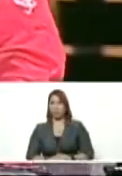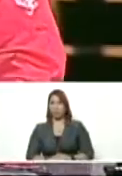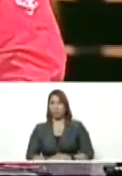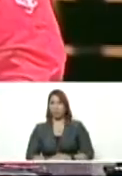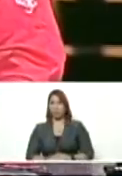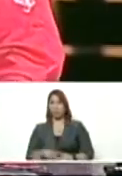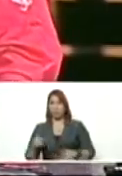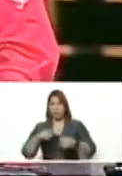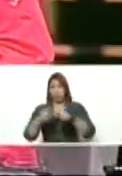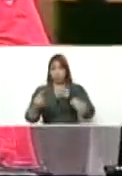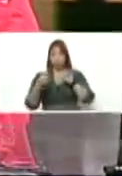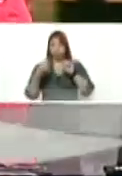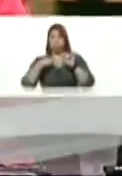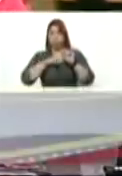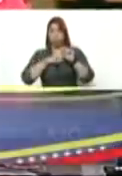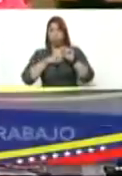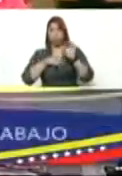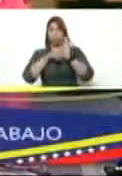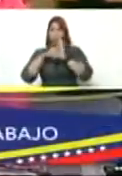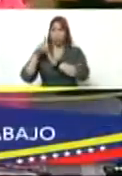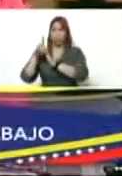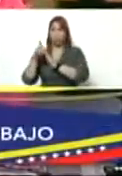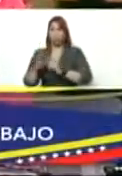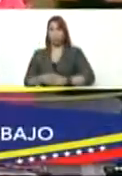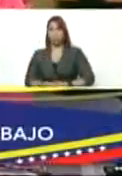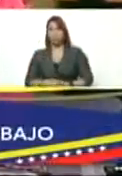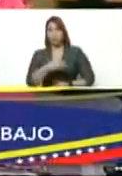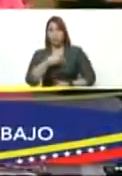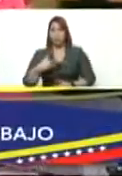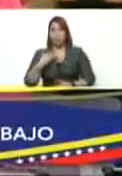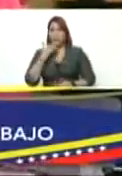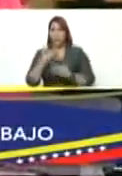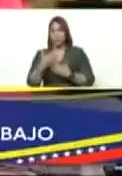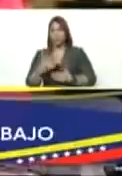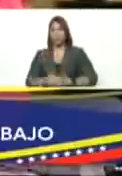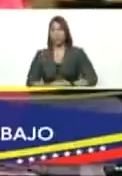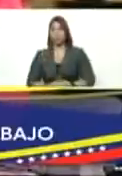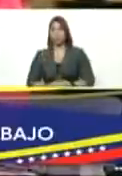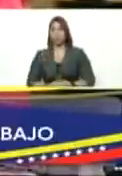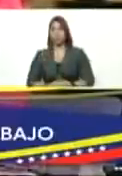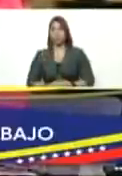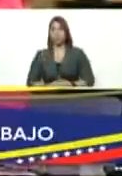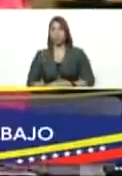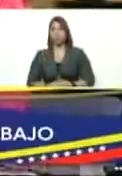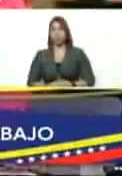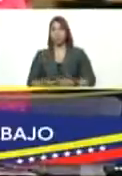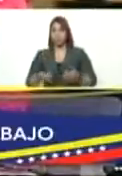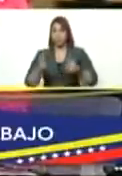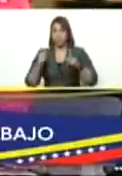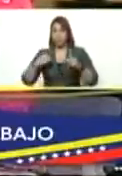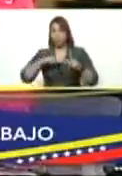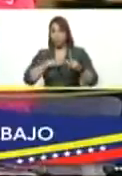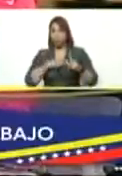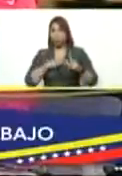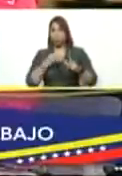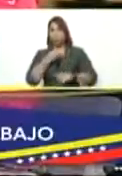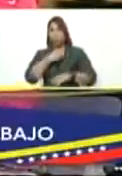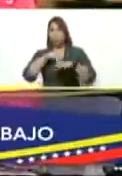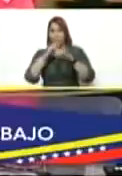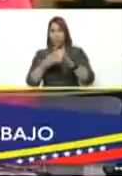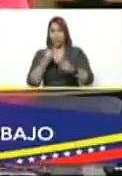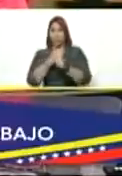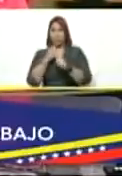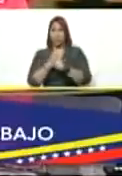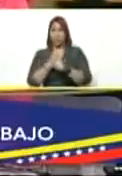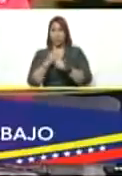parte de los debates que hemos desarrollado y yo le quería pedir que permitiera que nosotros como Ministerio de Trabajo trabajáramos